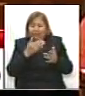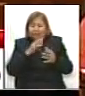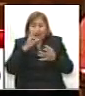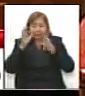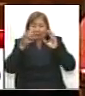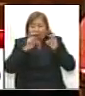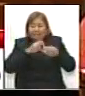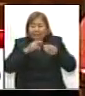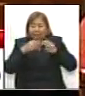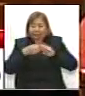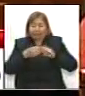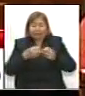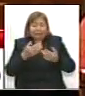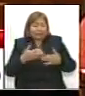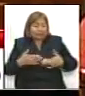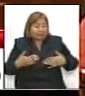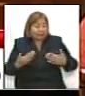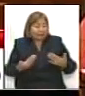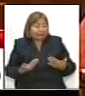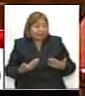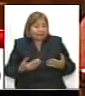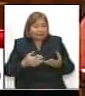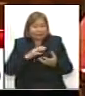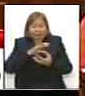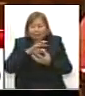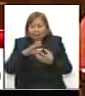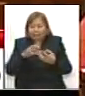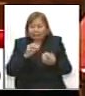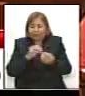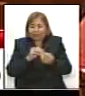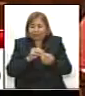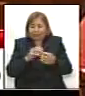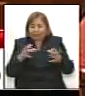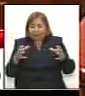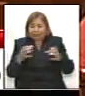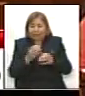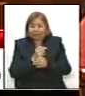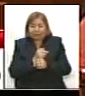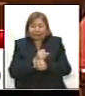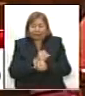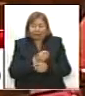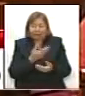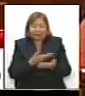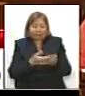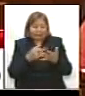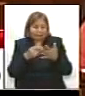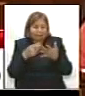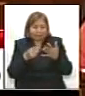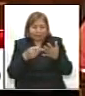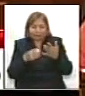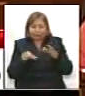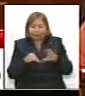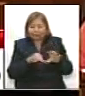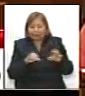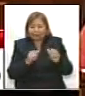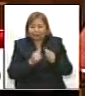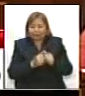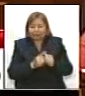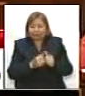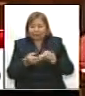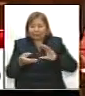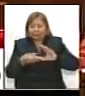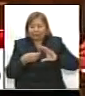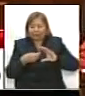o no, y que pudieran de esa manera abarcar la totalidad de delitos vinculados a hechos que son considerados hechos de